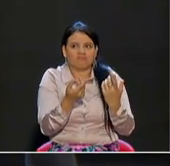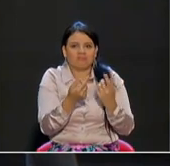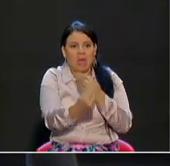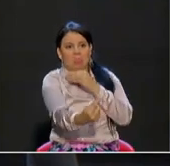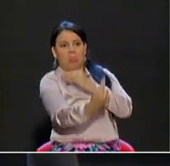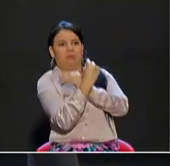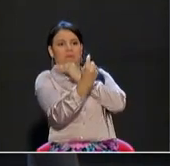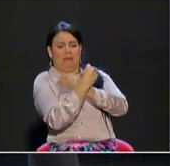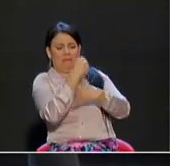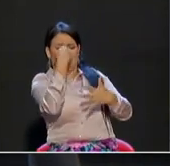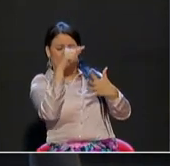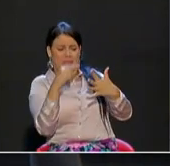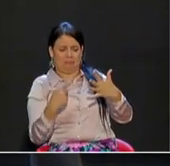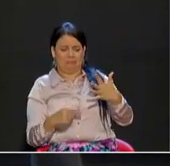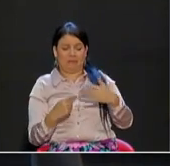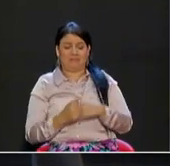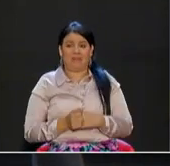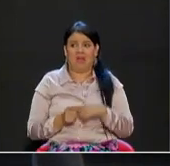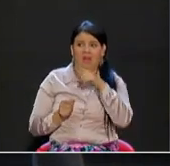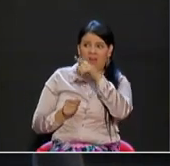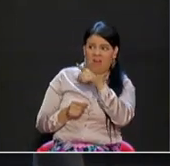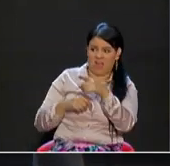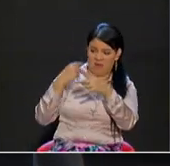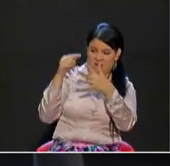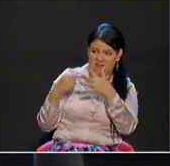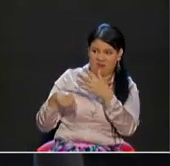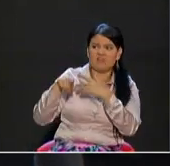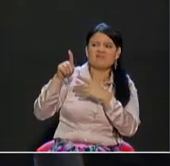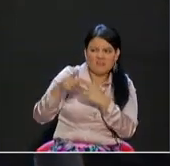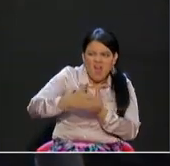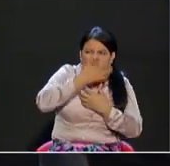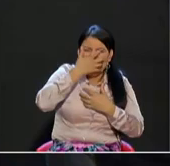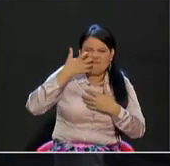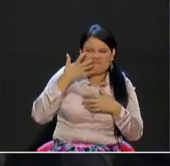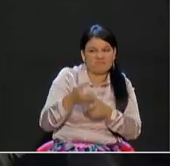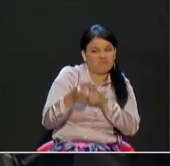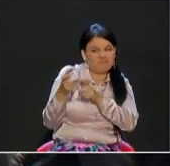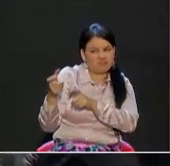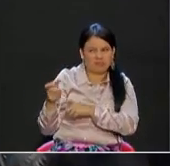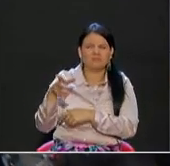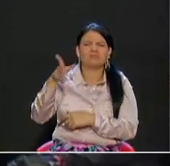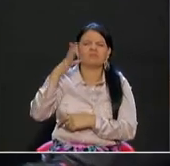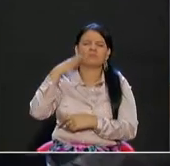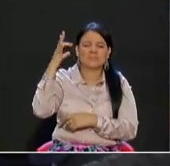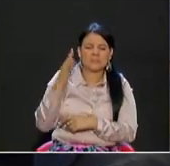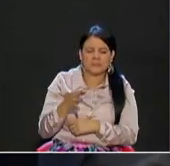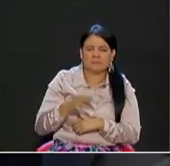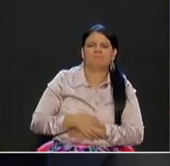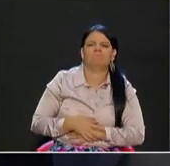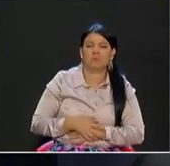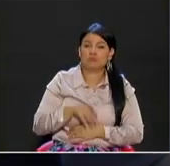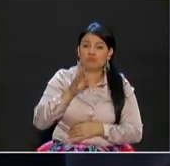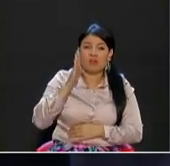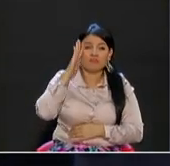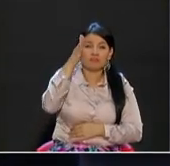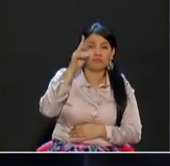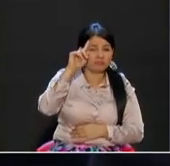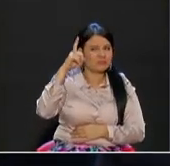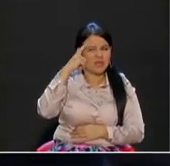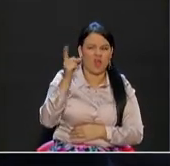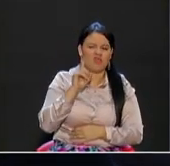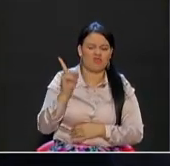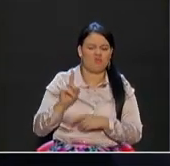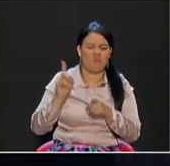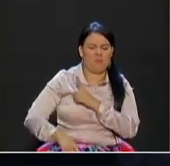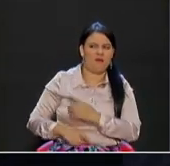dijeron todo lo que quisieron de andrés le dieron para que me dieron que yo no tenía ninguna posibilidad de ser gobernador allí